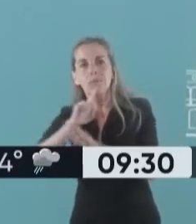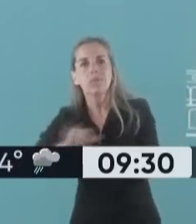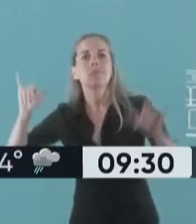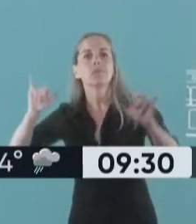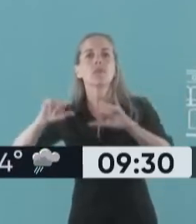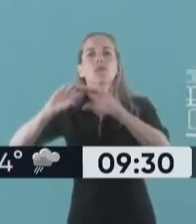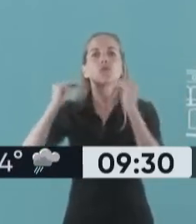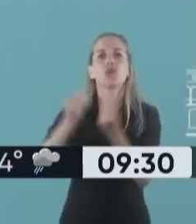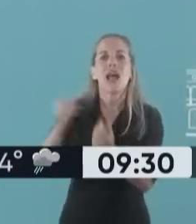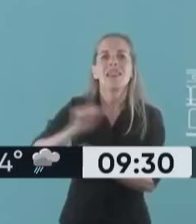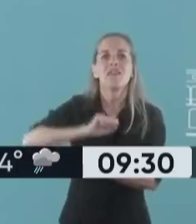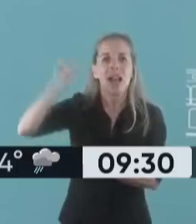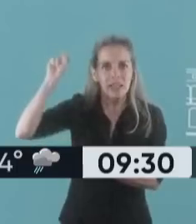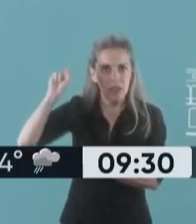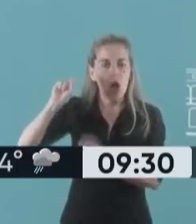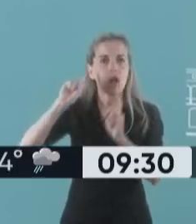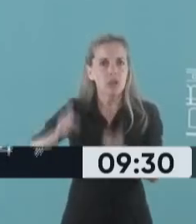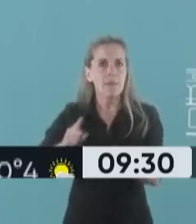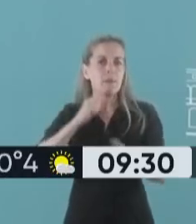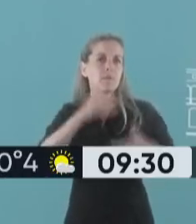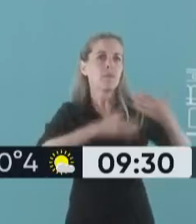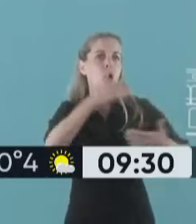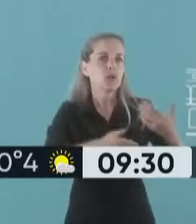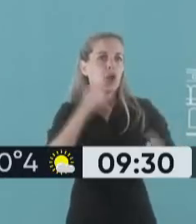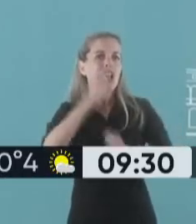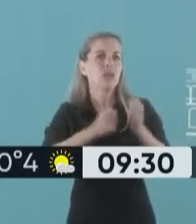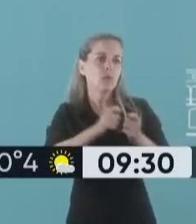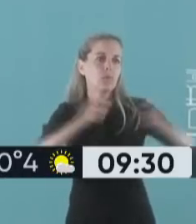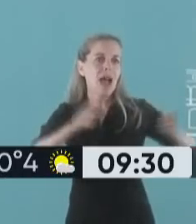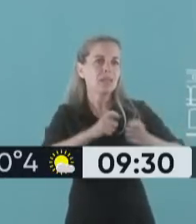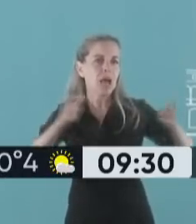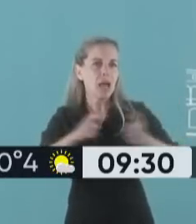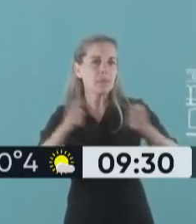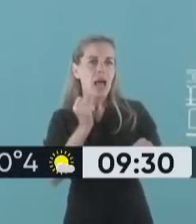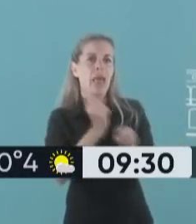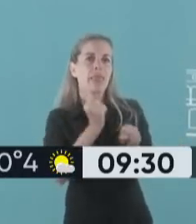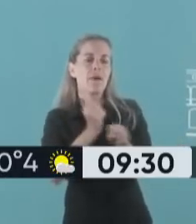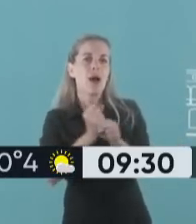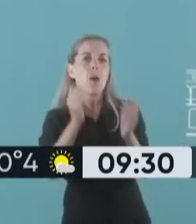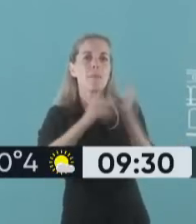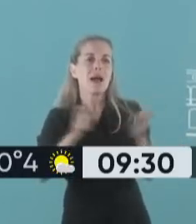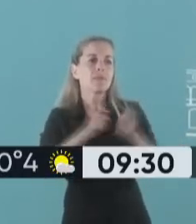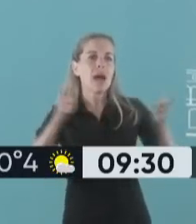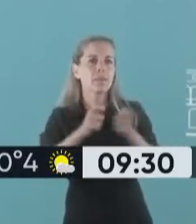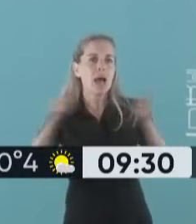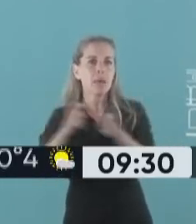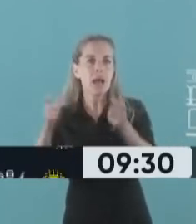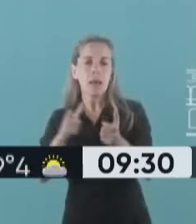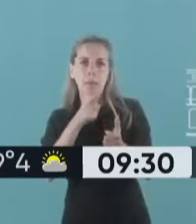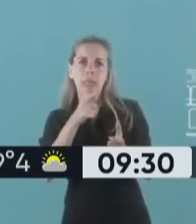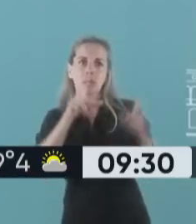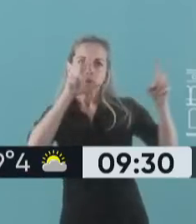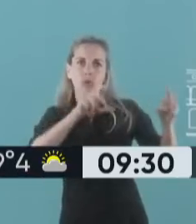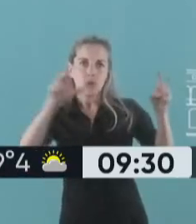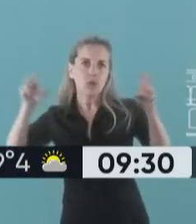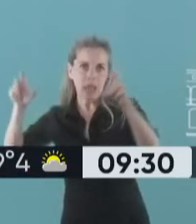inflación, nos dio también el mayor crecimiento industrial, sigue el crecimiento de empleo, sigue la formalización del empleo. Me parece que todas esas son temas que nosotros tenemos